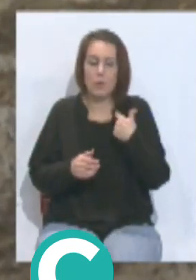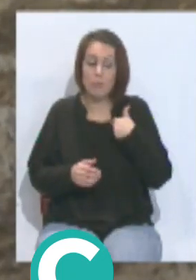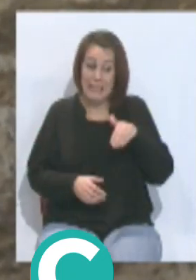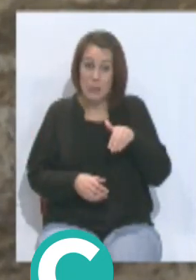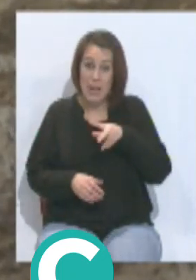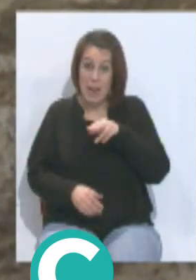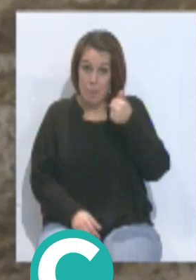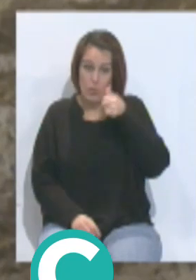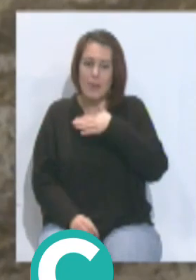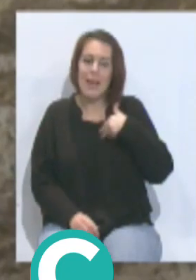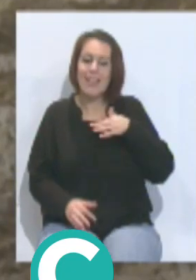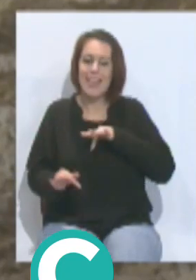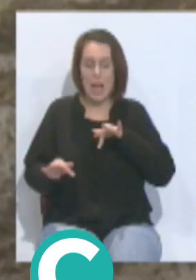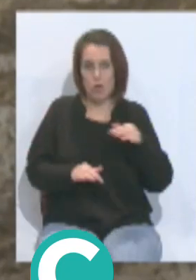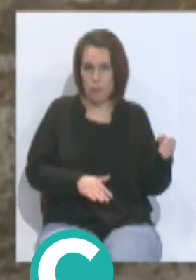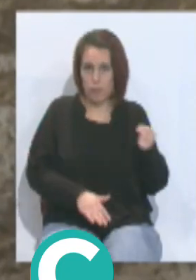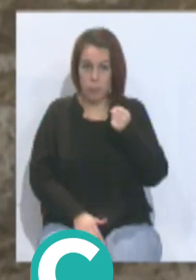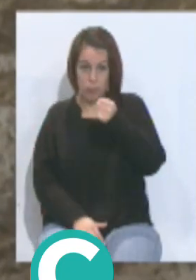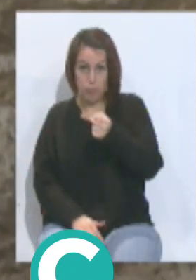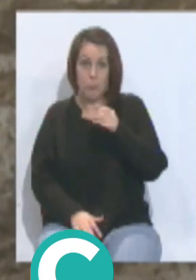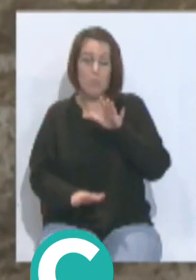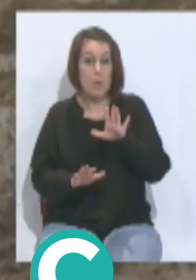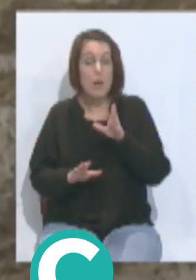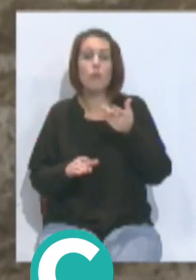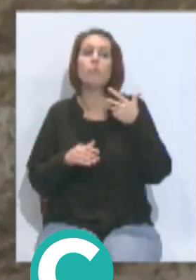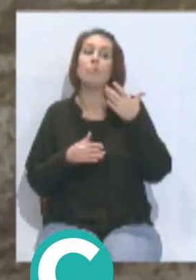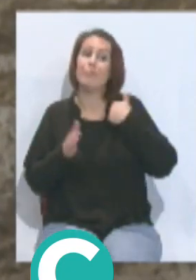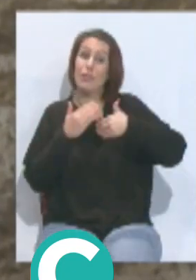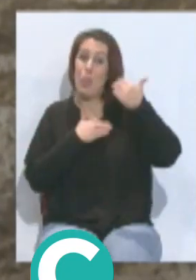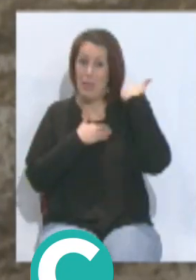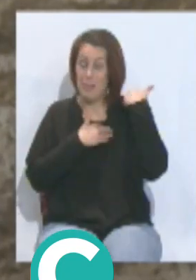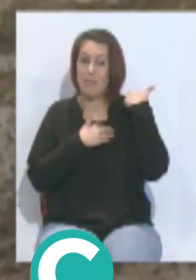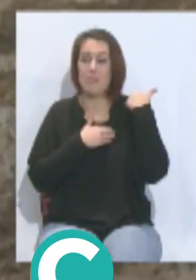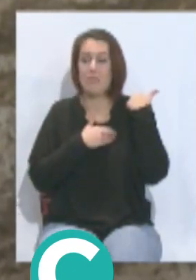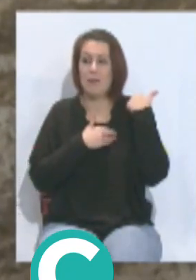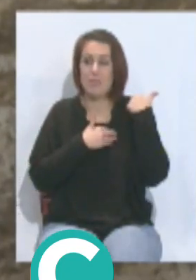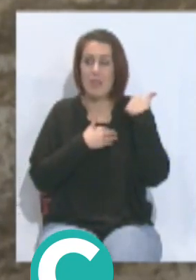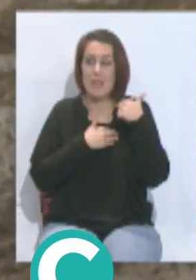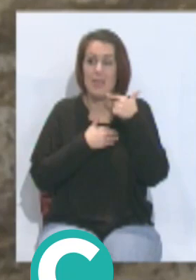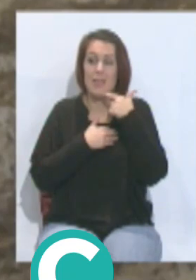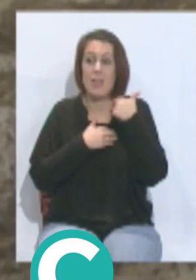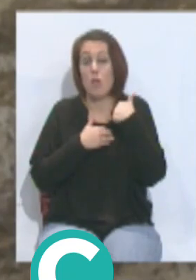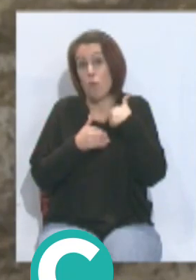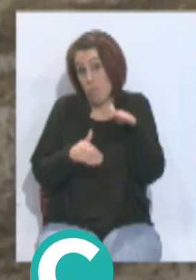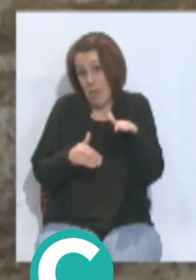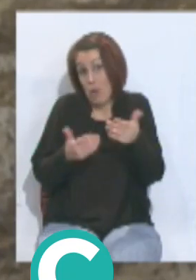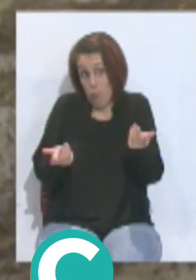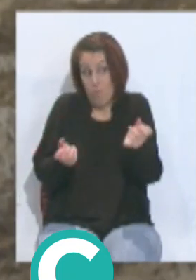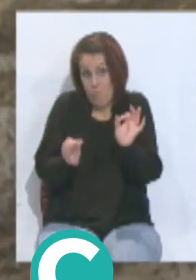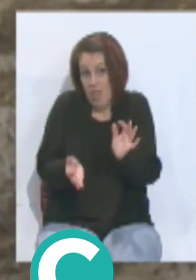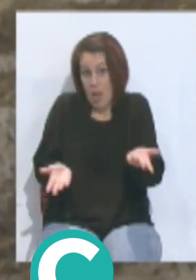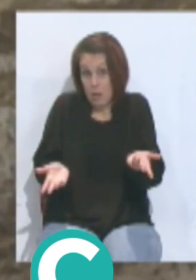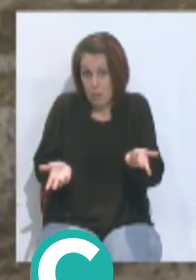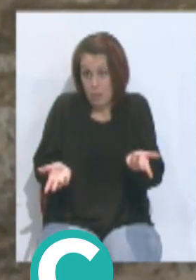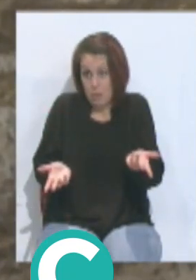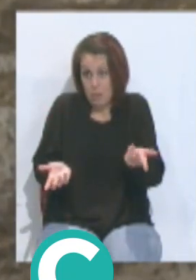y mi hermano quería llevarme al teatro. Pero el conjunto, por aquel entonces, pues decía que yo era muy chico, con razón.